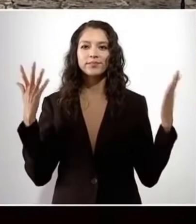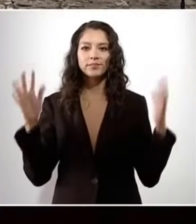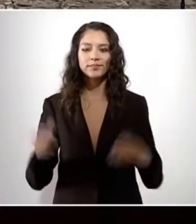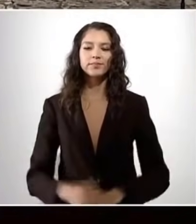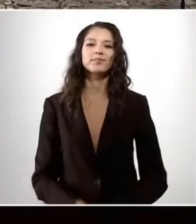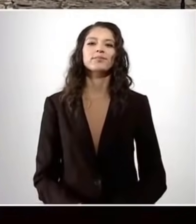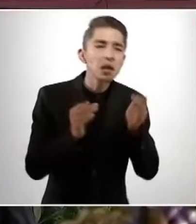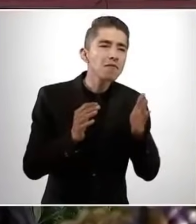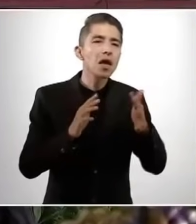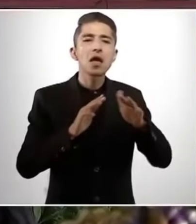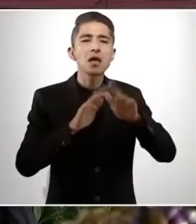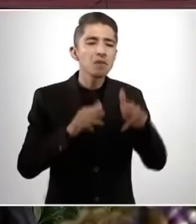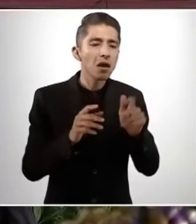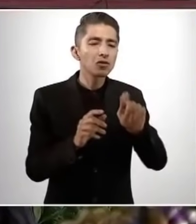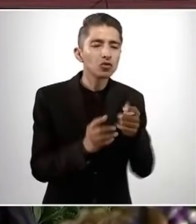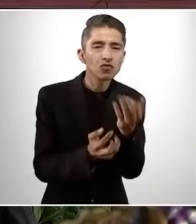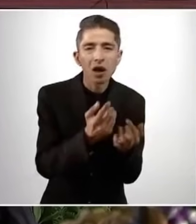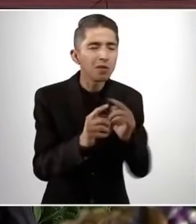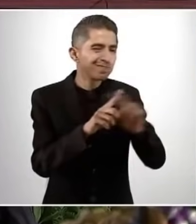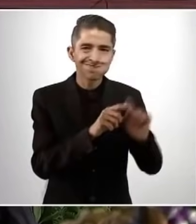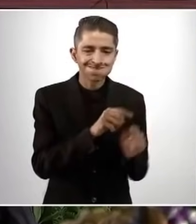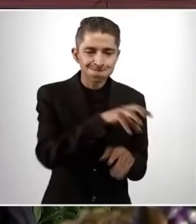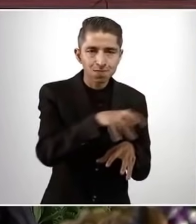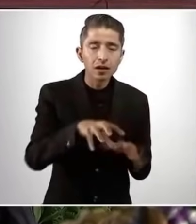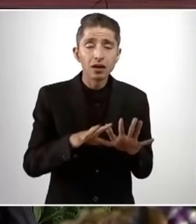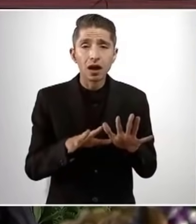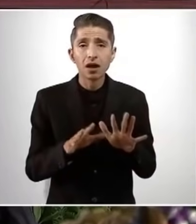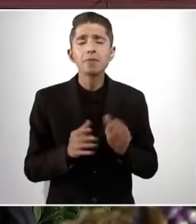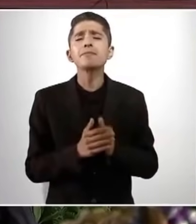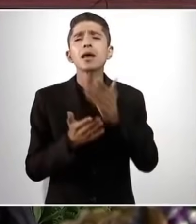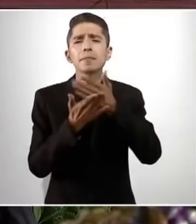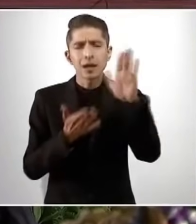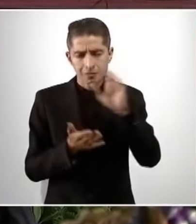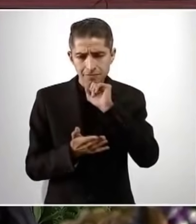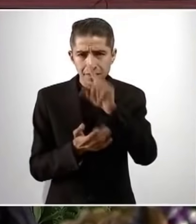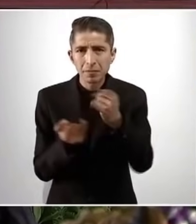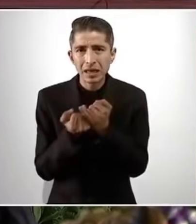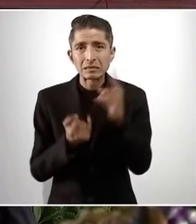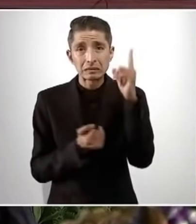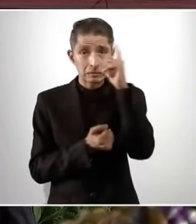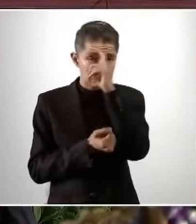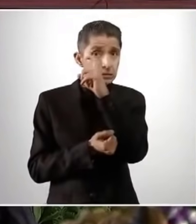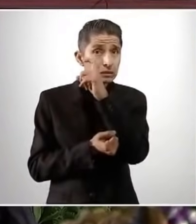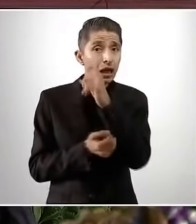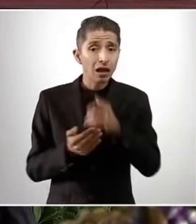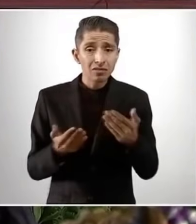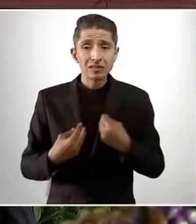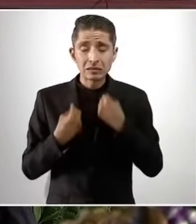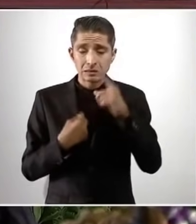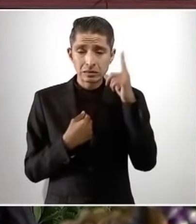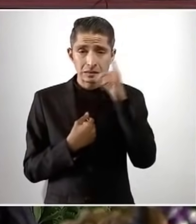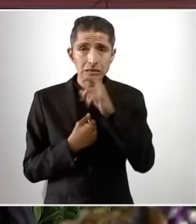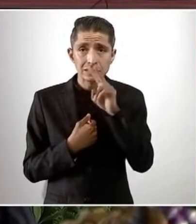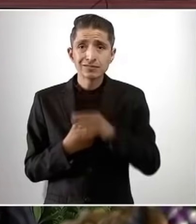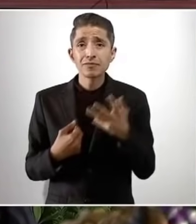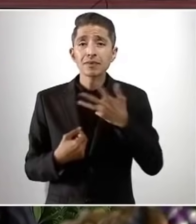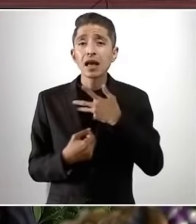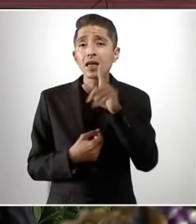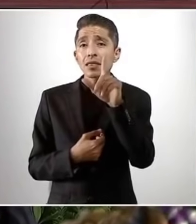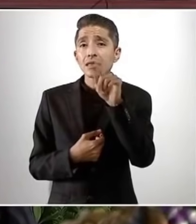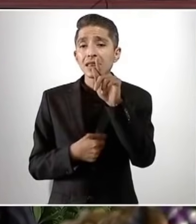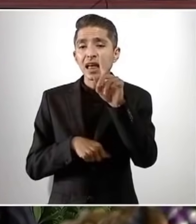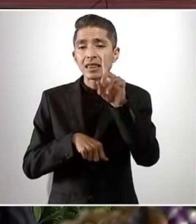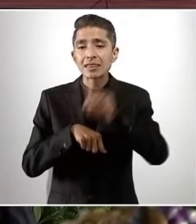Gracias. Por otra parte, tenemos situaciones difíciles, complejas. Tenemos 70